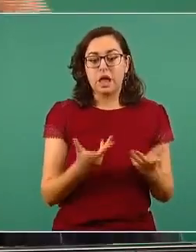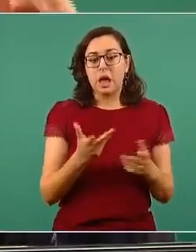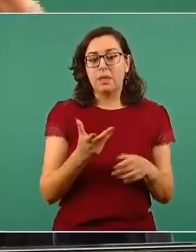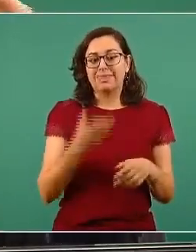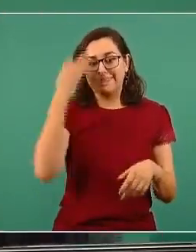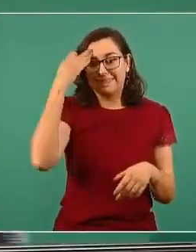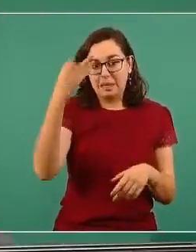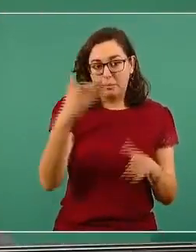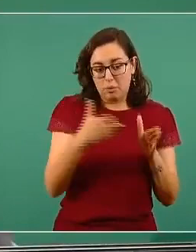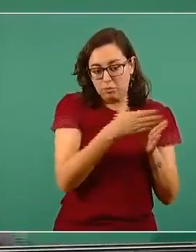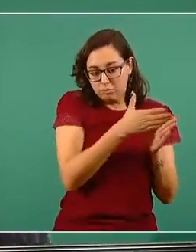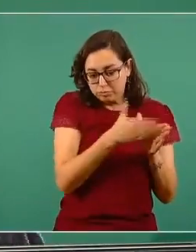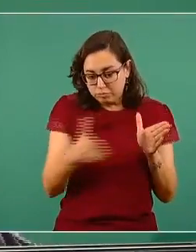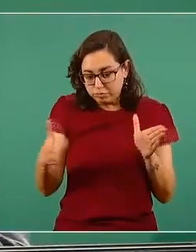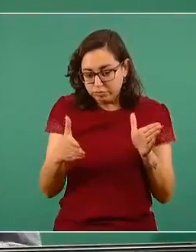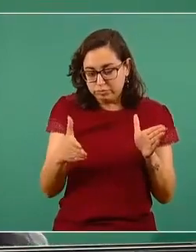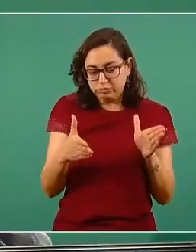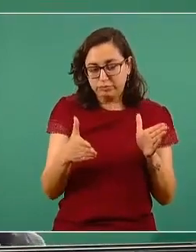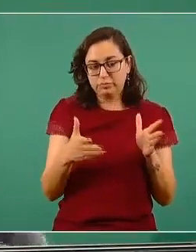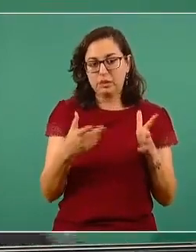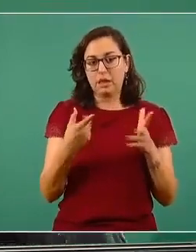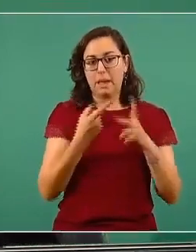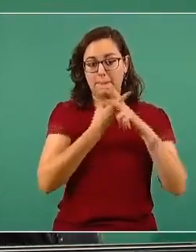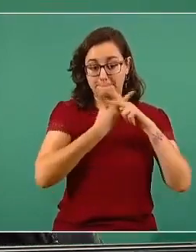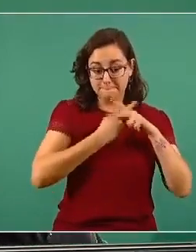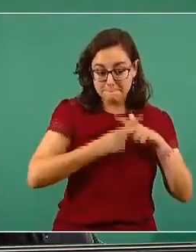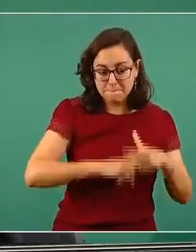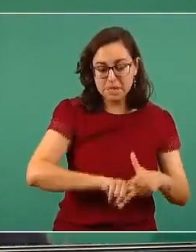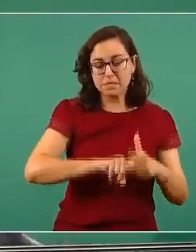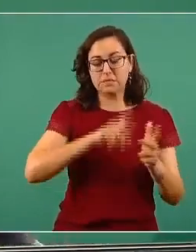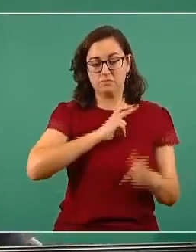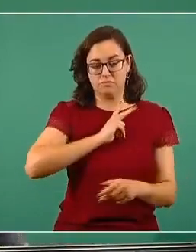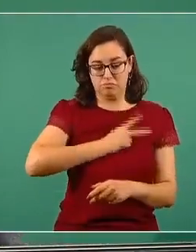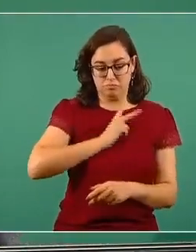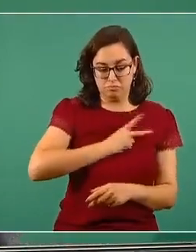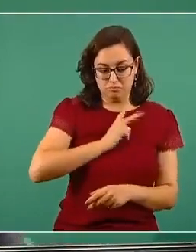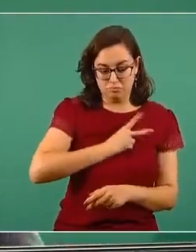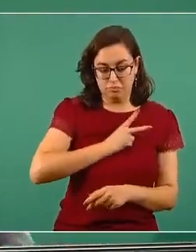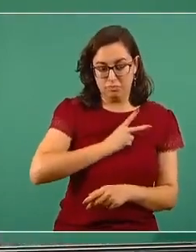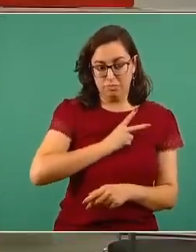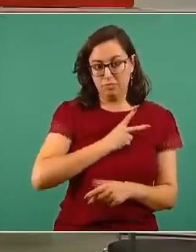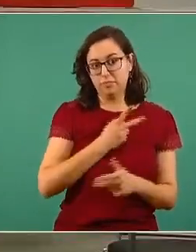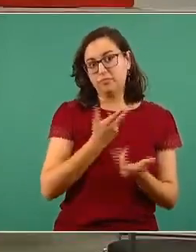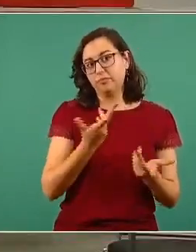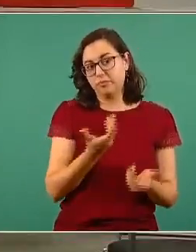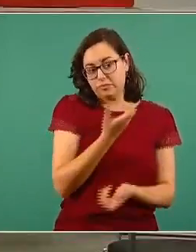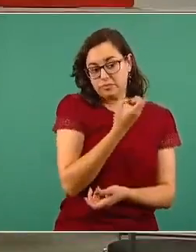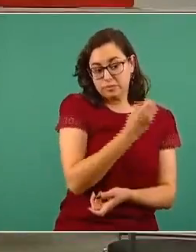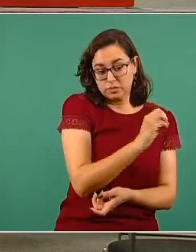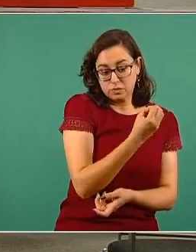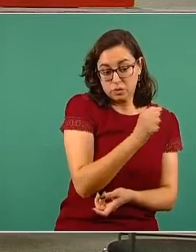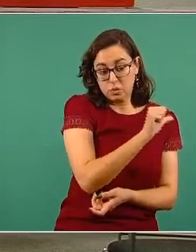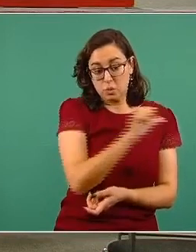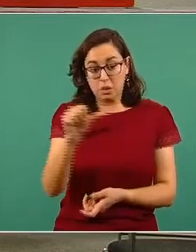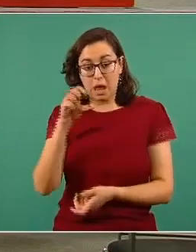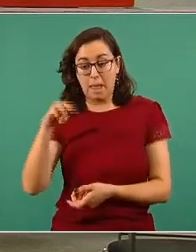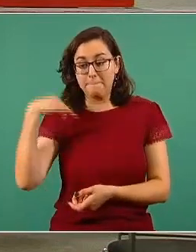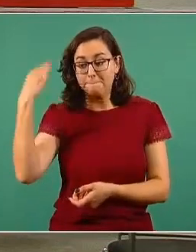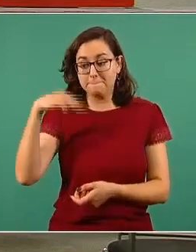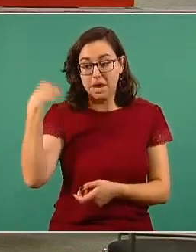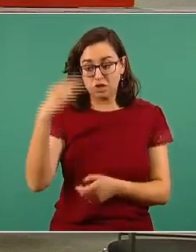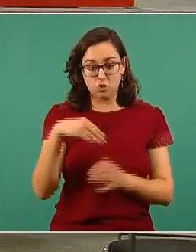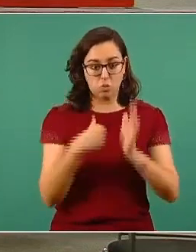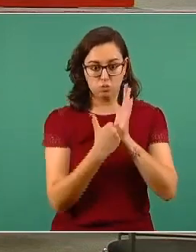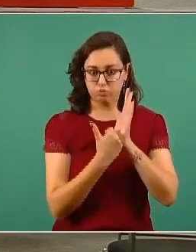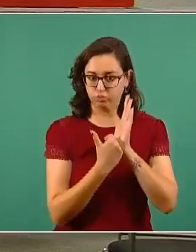estacional COVID, es decir, que la época de virus respiratorios, que para el hemisferio norte es de octubre a marzo,